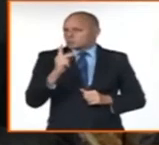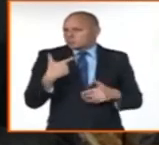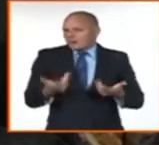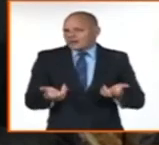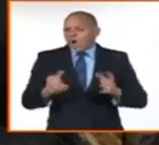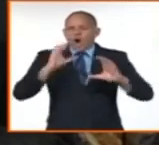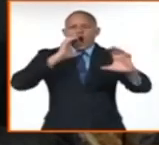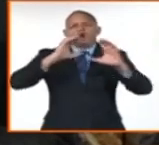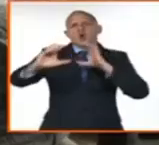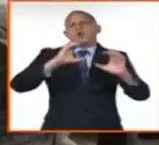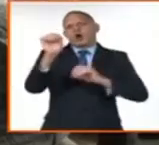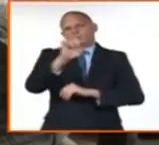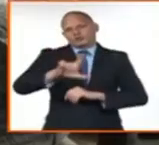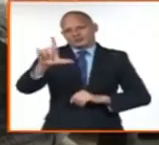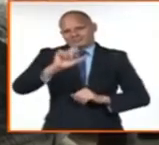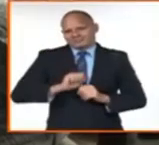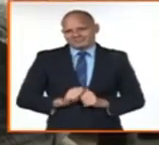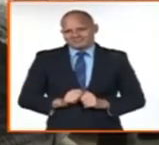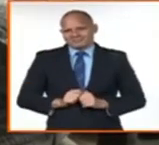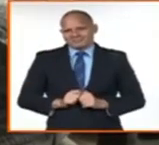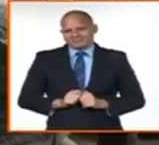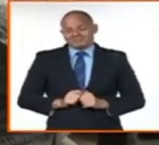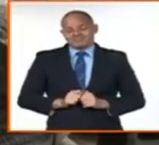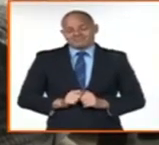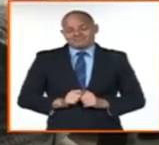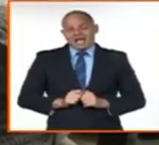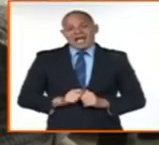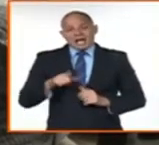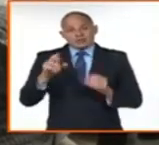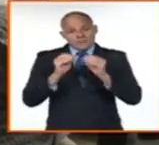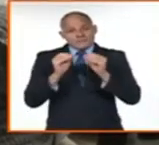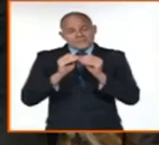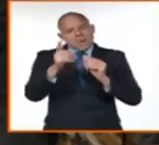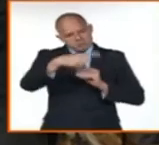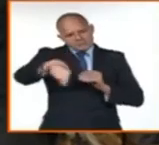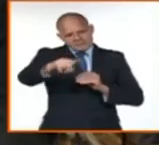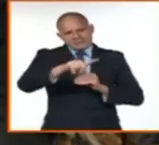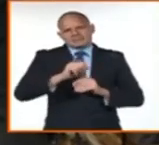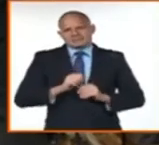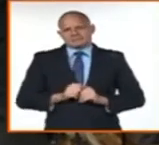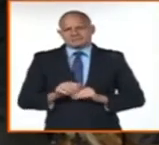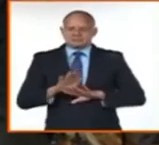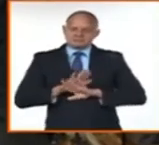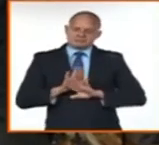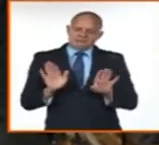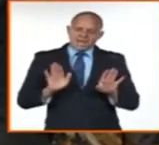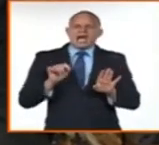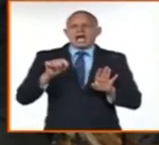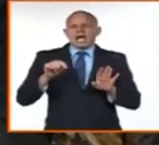verdadera cultura de comunicación social? Bueno, eso a grosso modo, algunos de los elementos